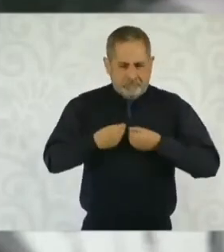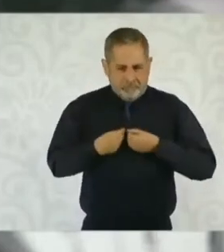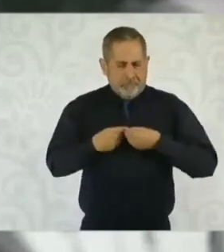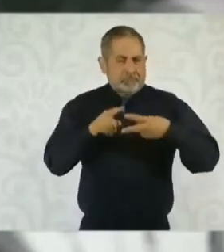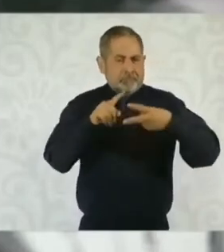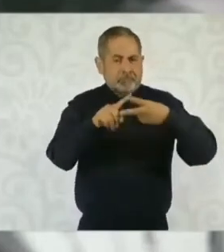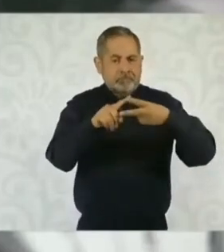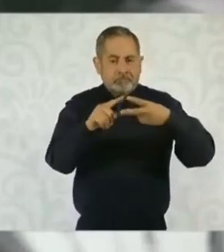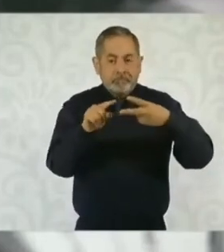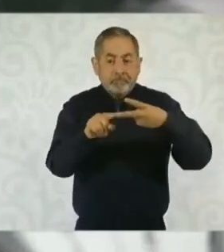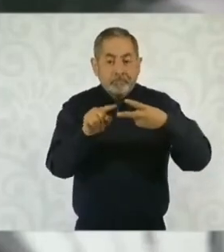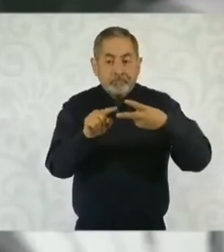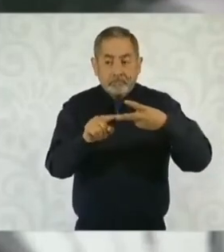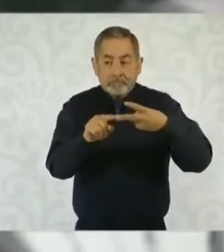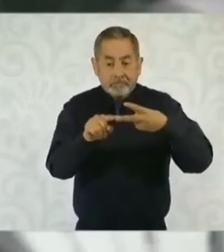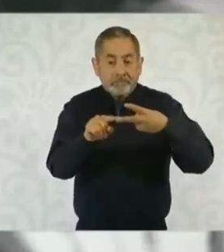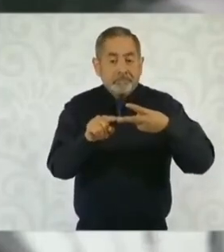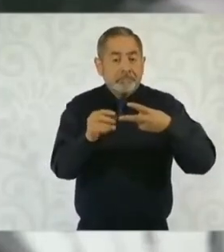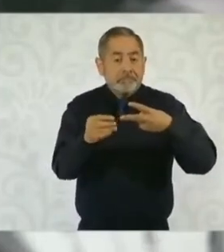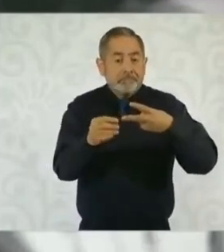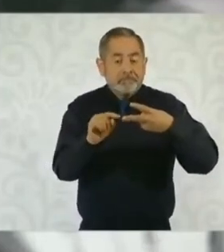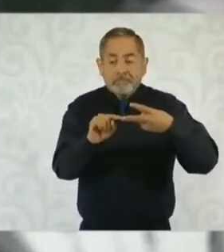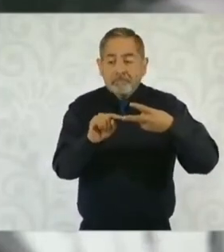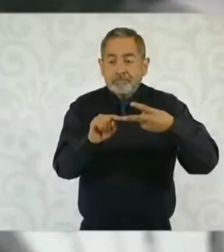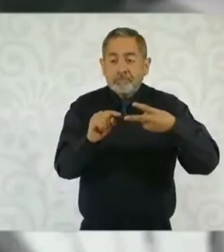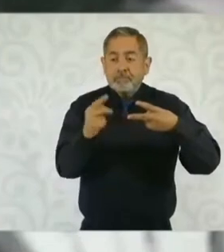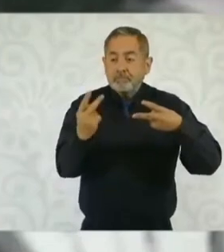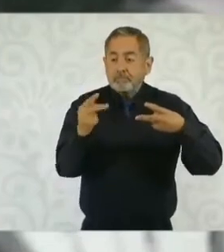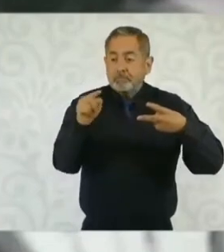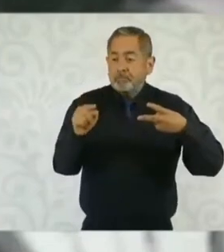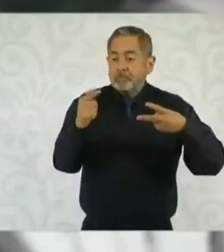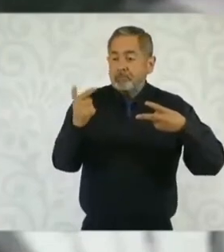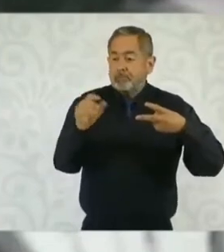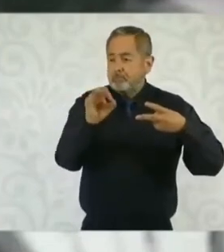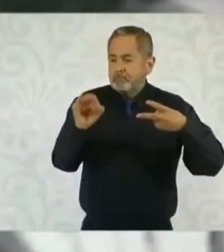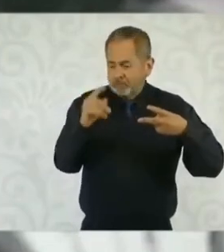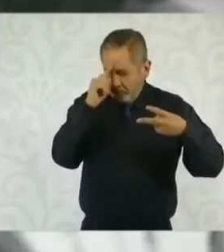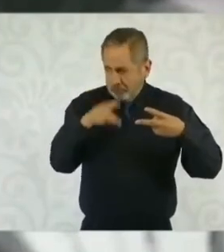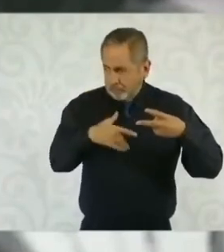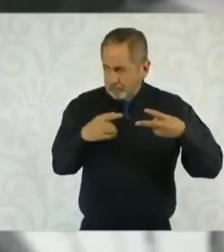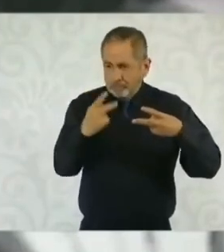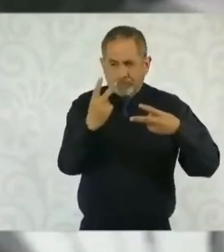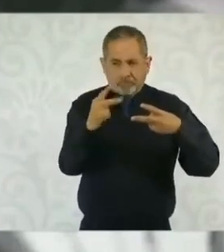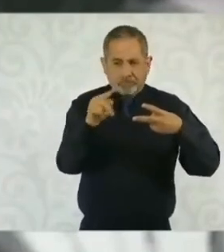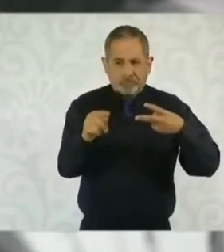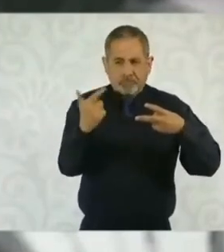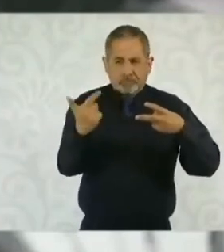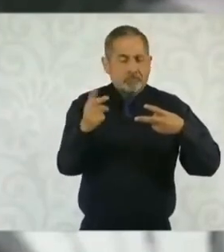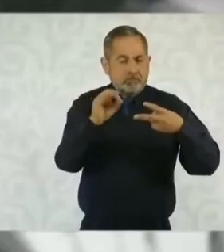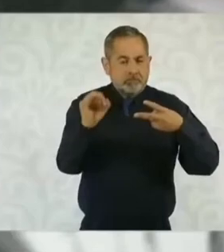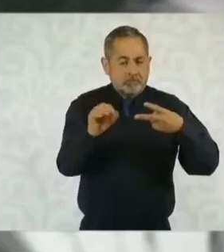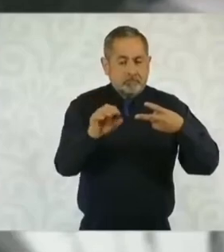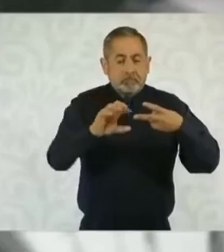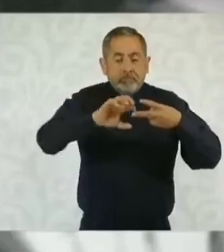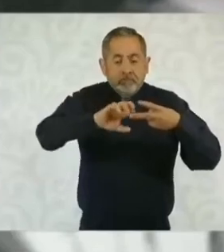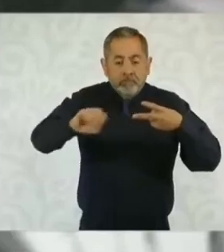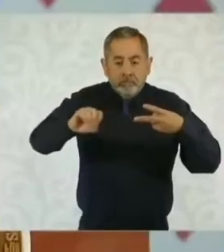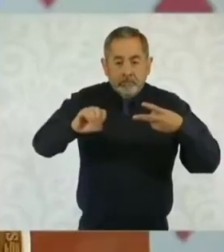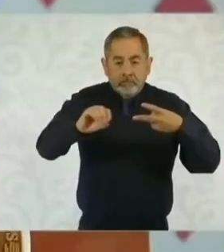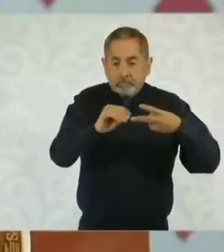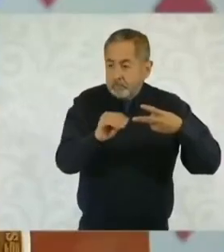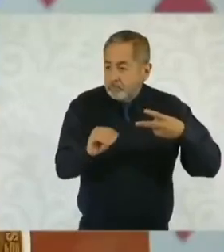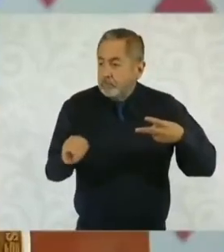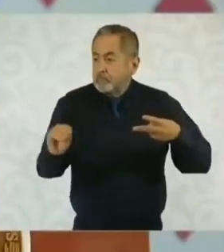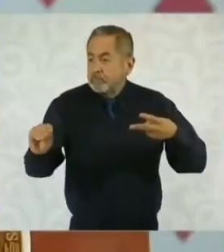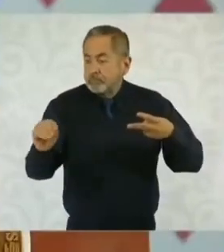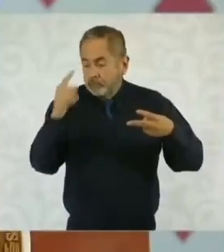compensación destinemos el 2.7%, creo que es, para fortalecer el ISSSTE, porque en esa parte